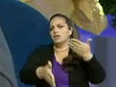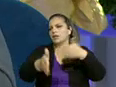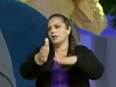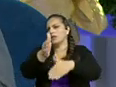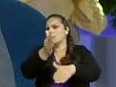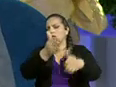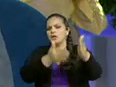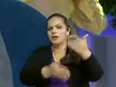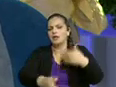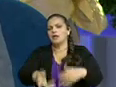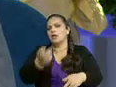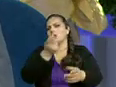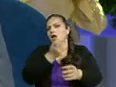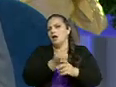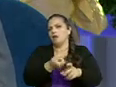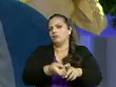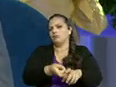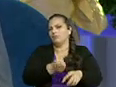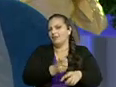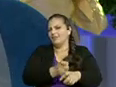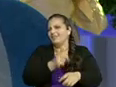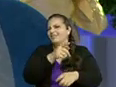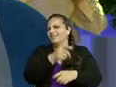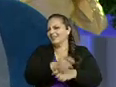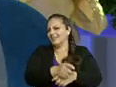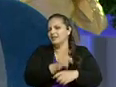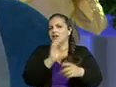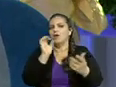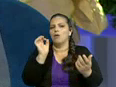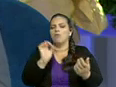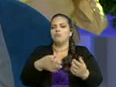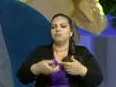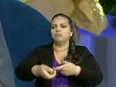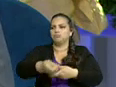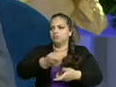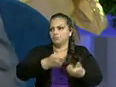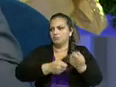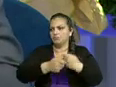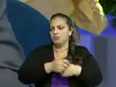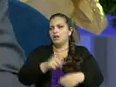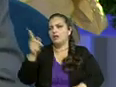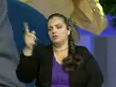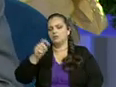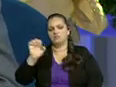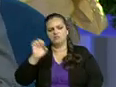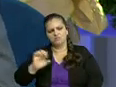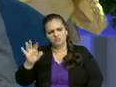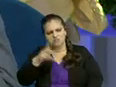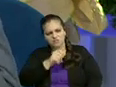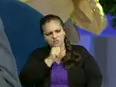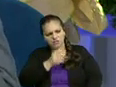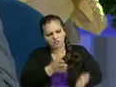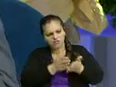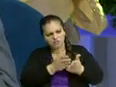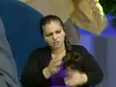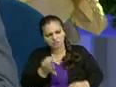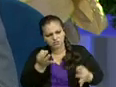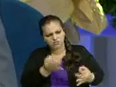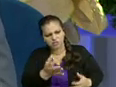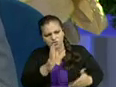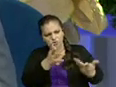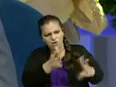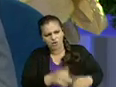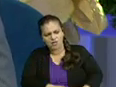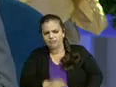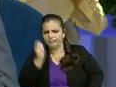y hemos presentado dentro de nuestra gestión la ley de pesca que se encuentra en este momento en la Asamblea Nacional. Ese es un pilar fundamental